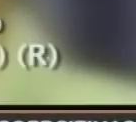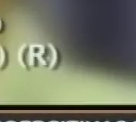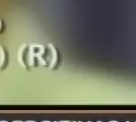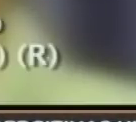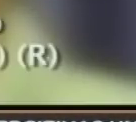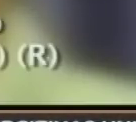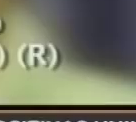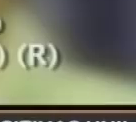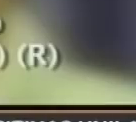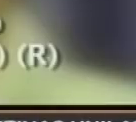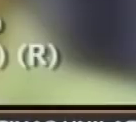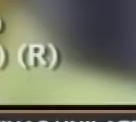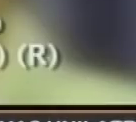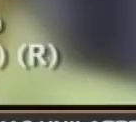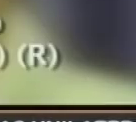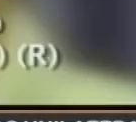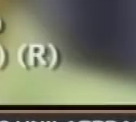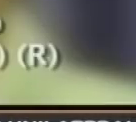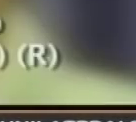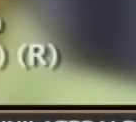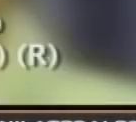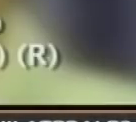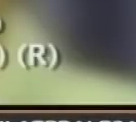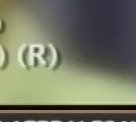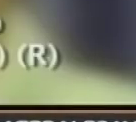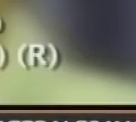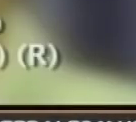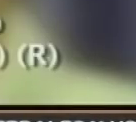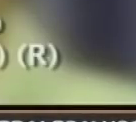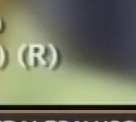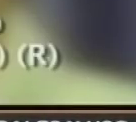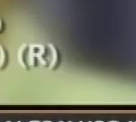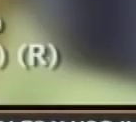logística de Venezuela en la parte de la aviación.